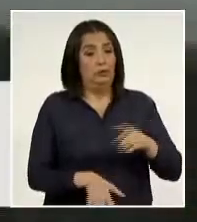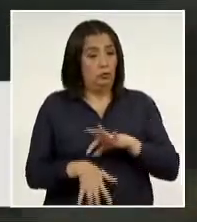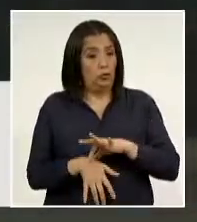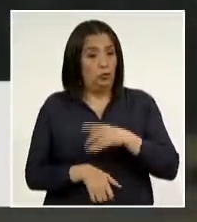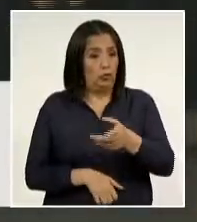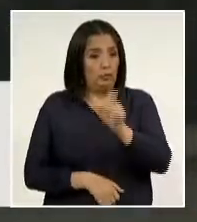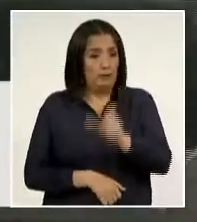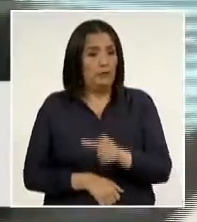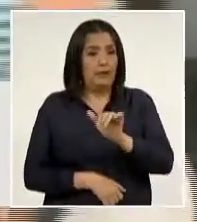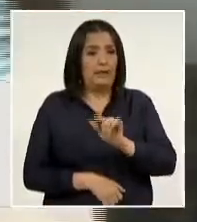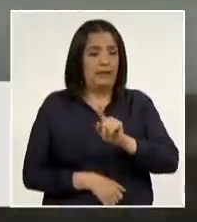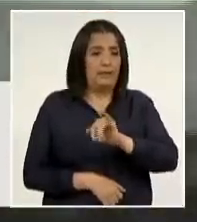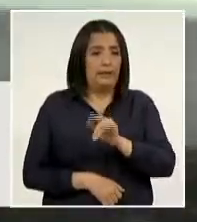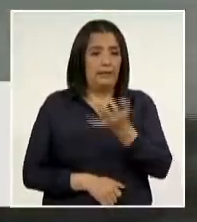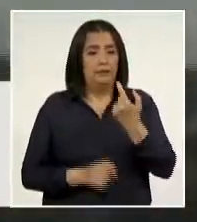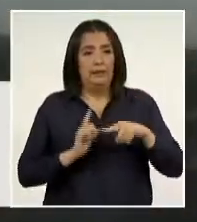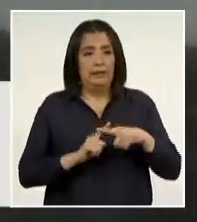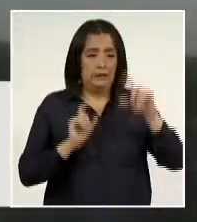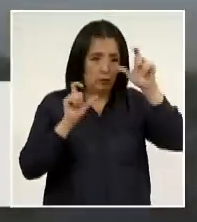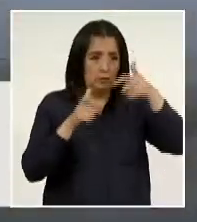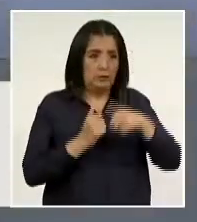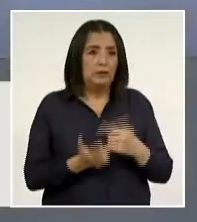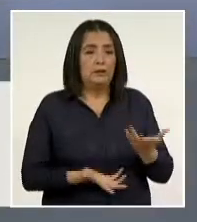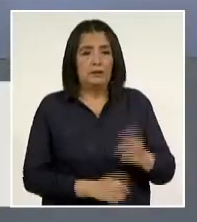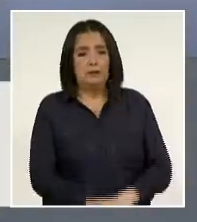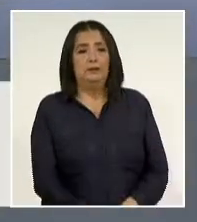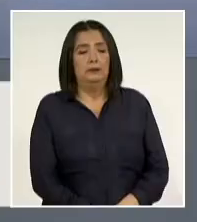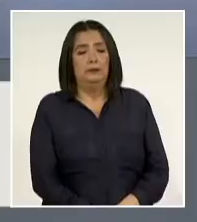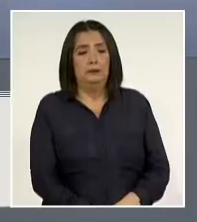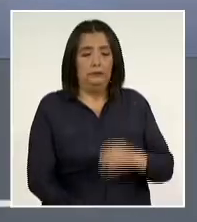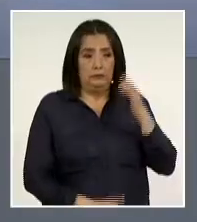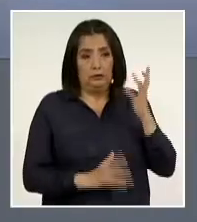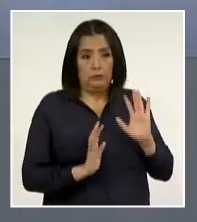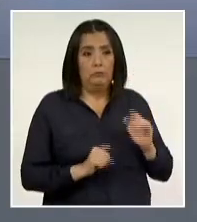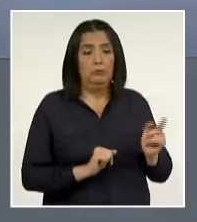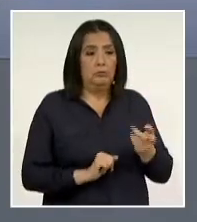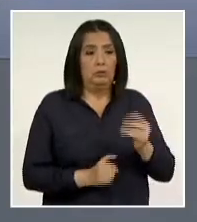cabecera, Alejandro Aguinaga, como sabemos, excongresista fujimorista, señala que